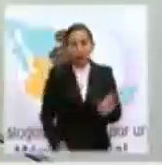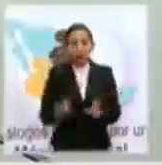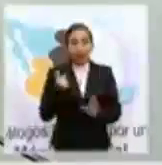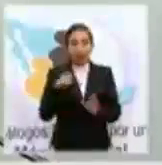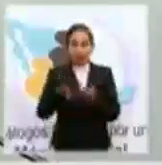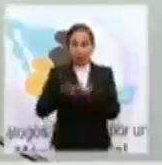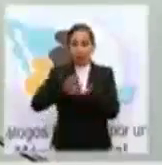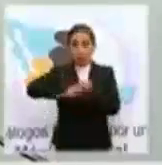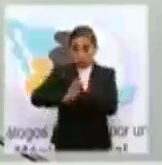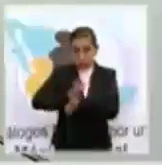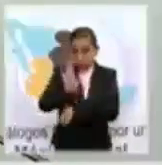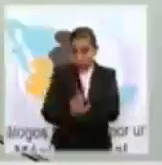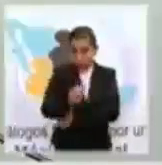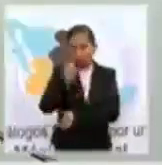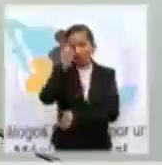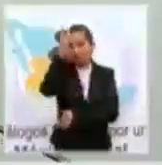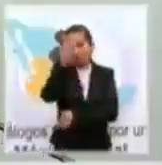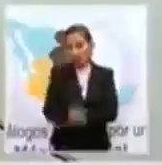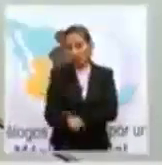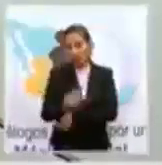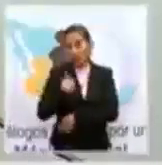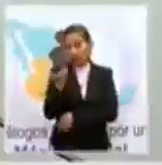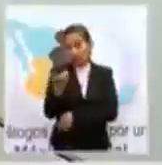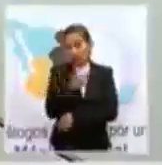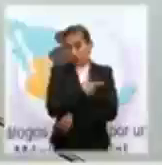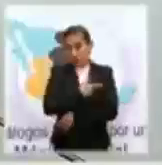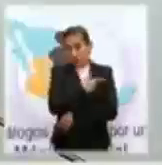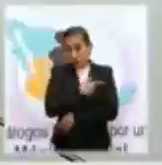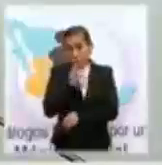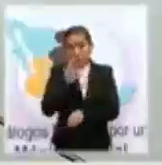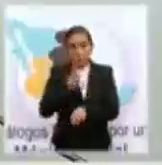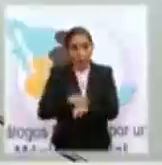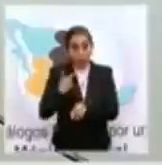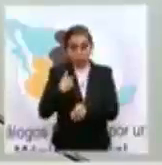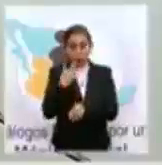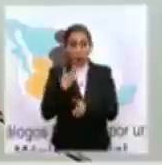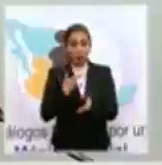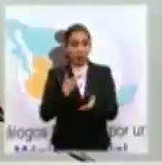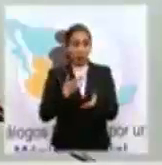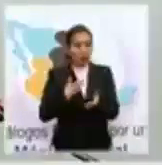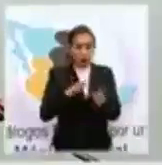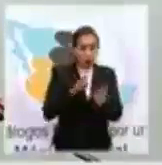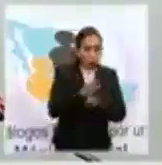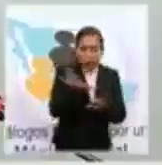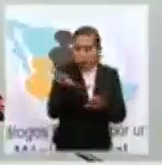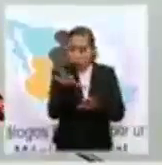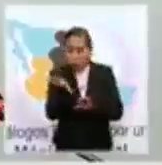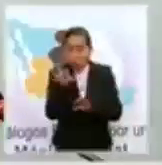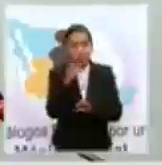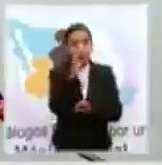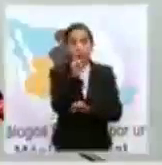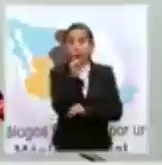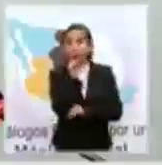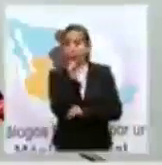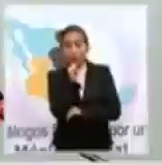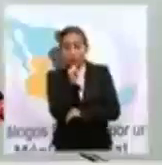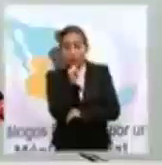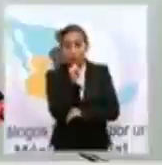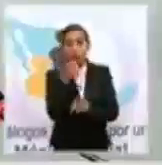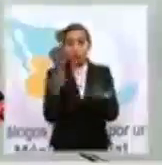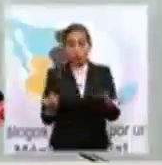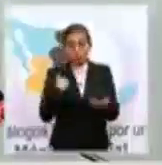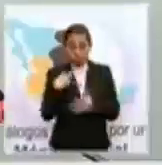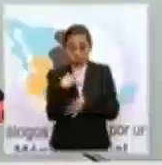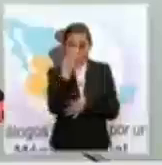discriminar? Sí. Me gusta más esa que la que yo no puedo escoger. O sea, en parte no la